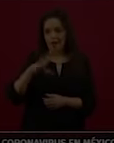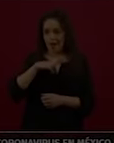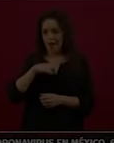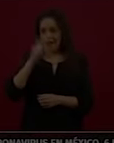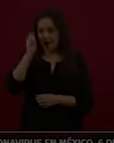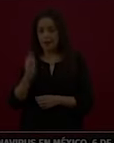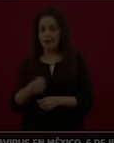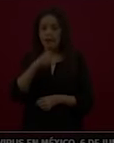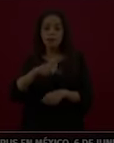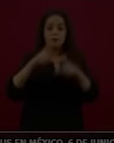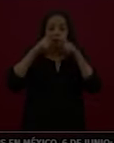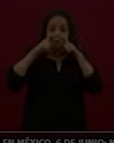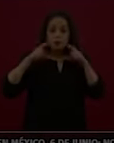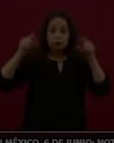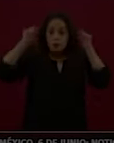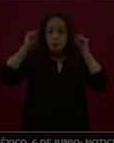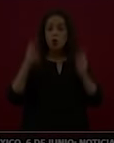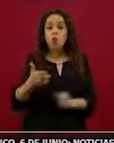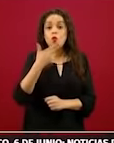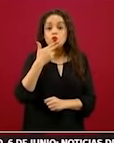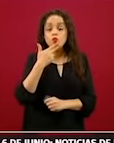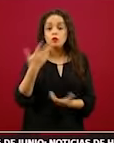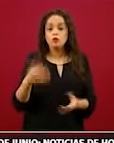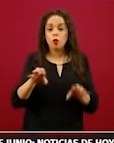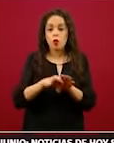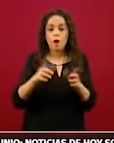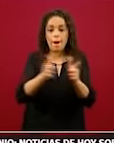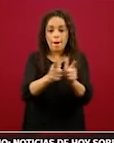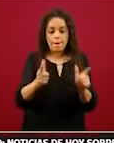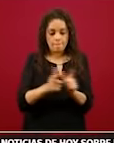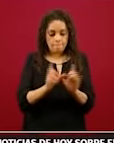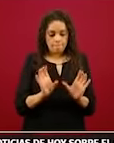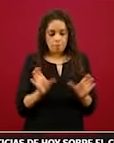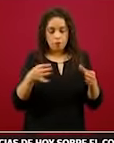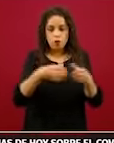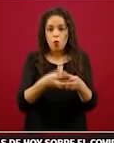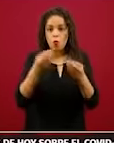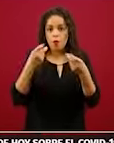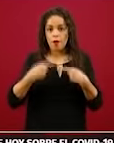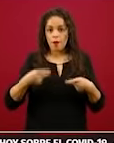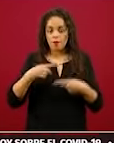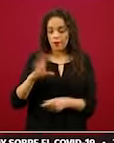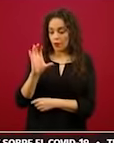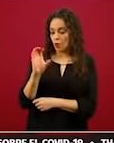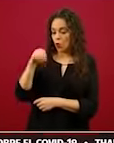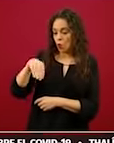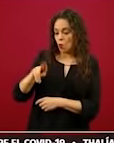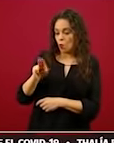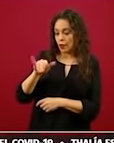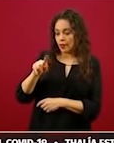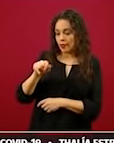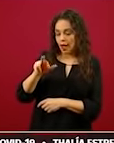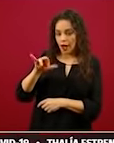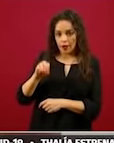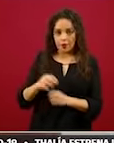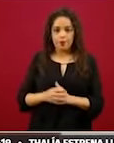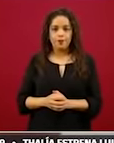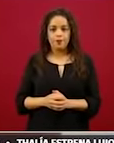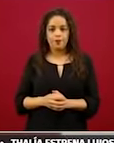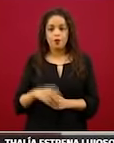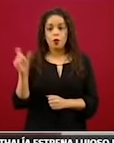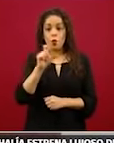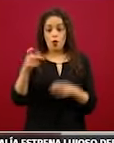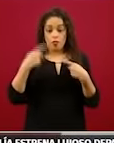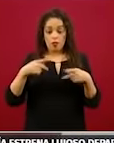uso comunitario tenemos que considerar diferentes factores. El primero es uso comunitario cuando la persona tiene